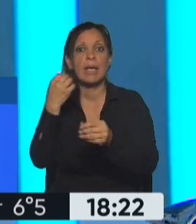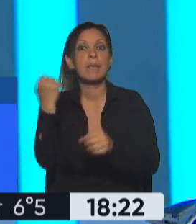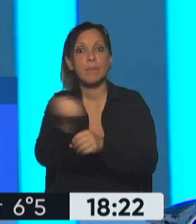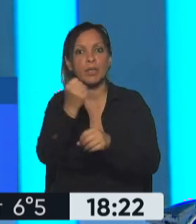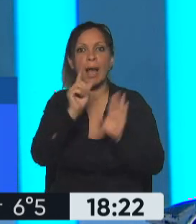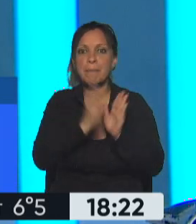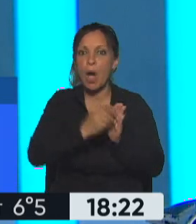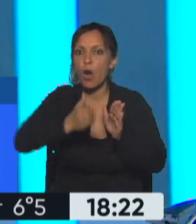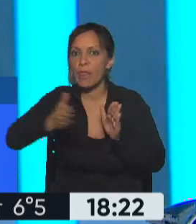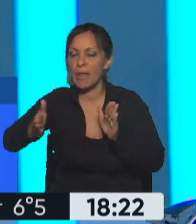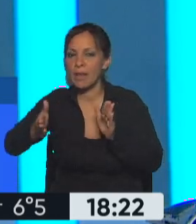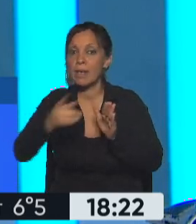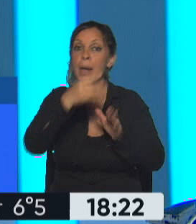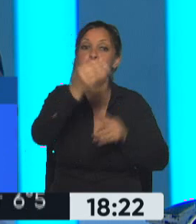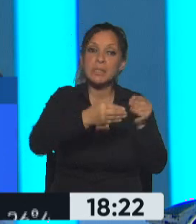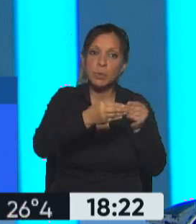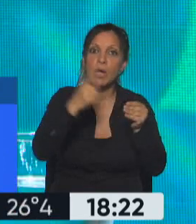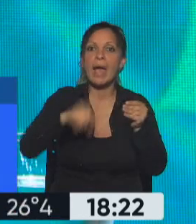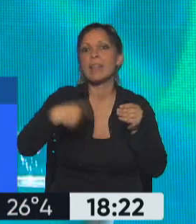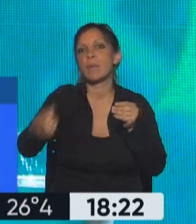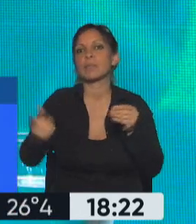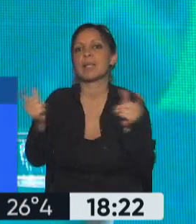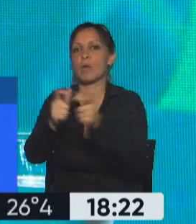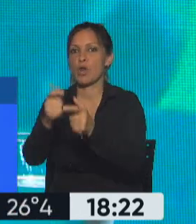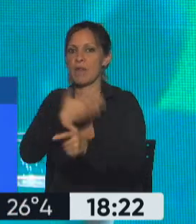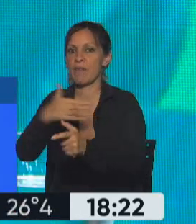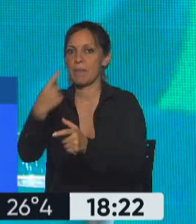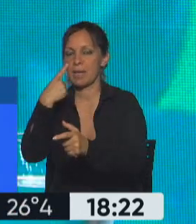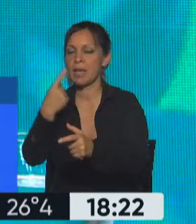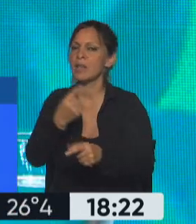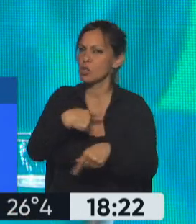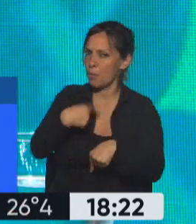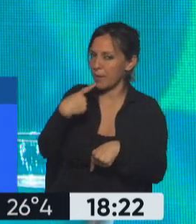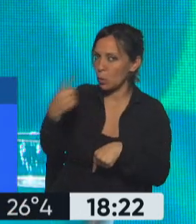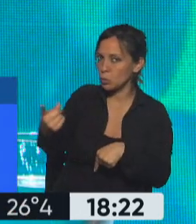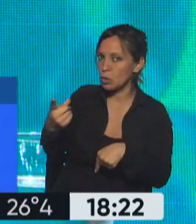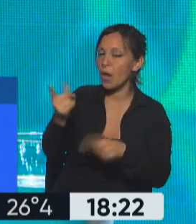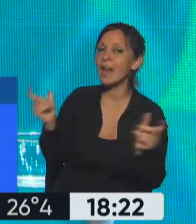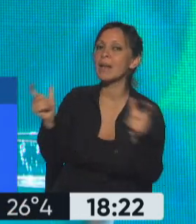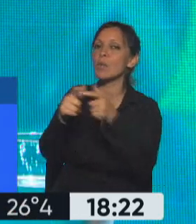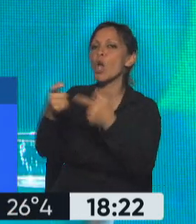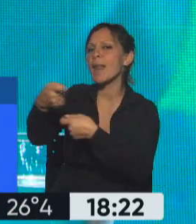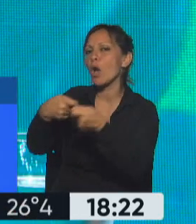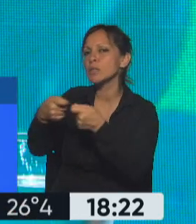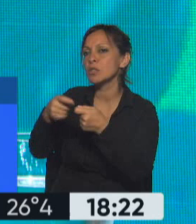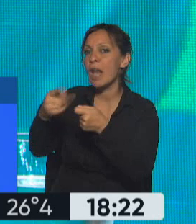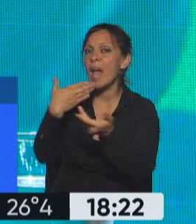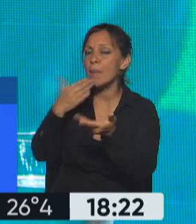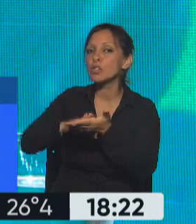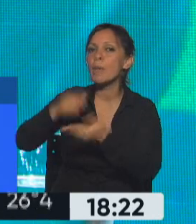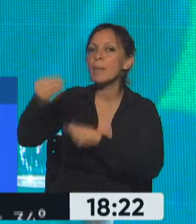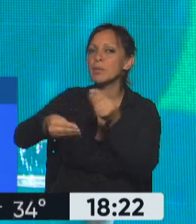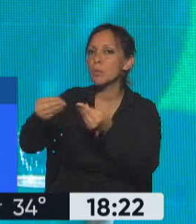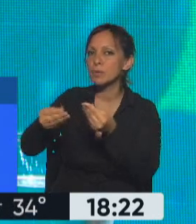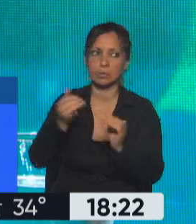que sea el presupuesto el que condiciona al otro y no en esa negociación yo podría preguntarte, que se está llevando con el Fondo Monetario Internacional, ¿se habla del presupuesto? A